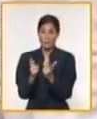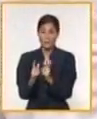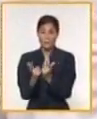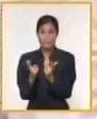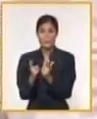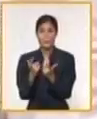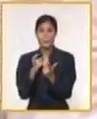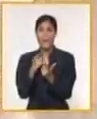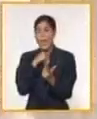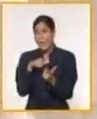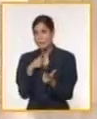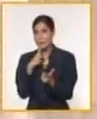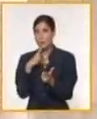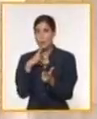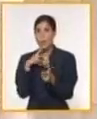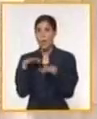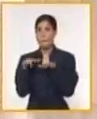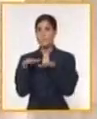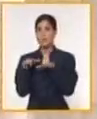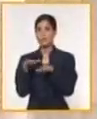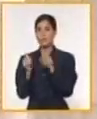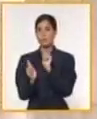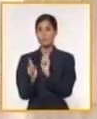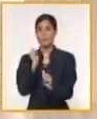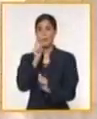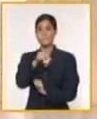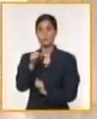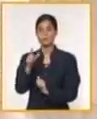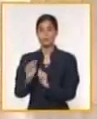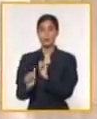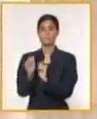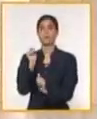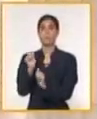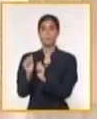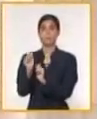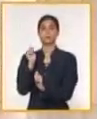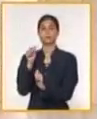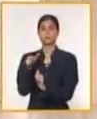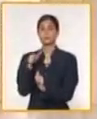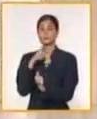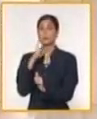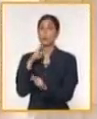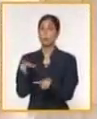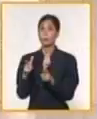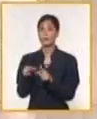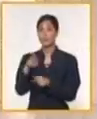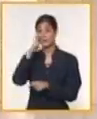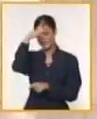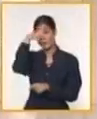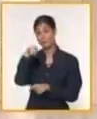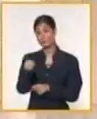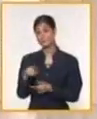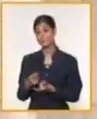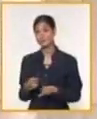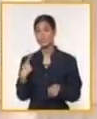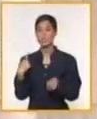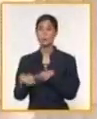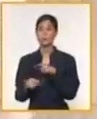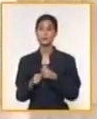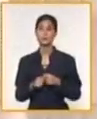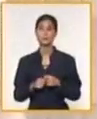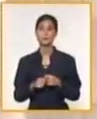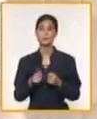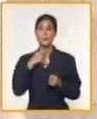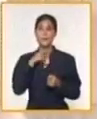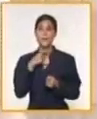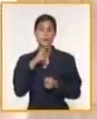externo tampoco. Entonces, ¿qué pasa? Que hablábamos, acá mi colega y yo, hay un intento de limitar las acciones del presidente por demócratas